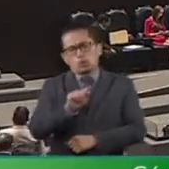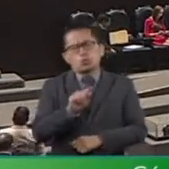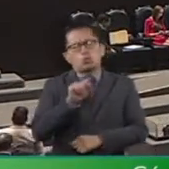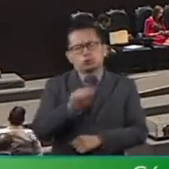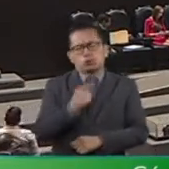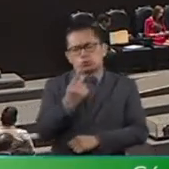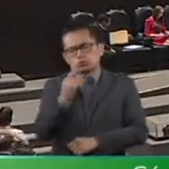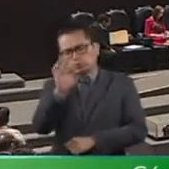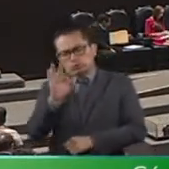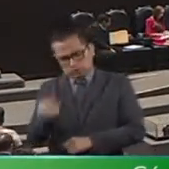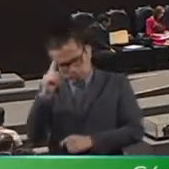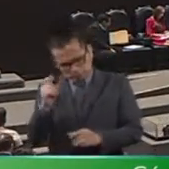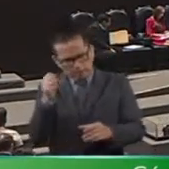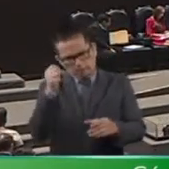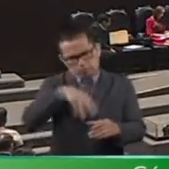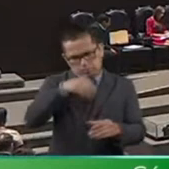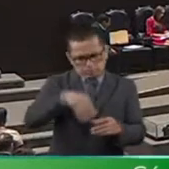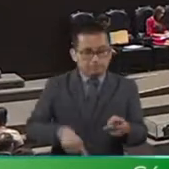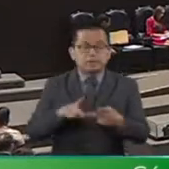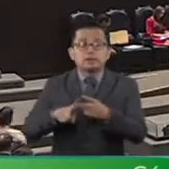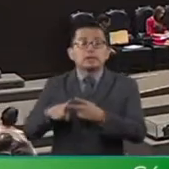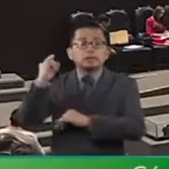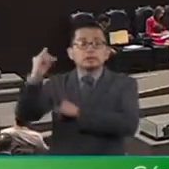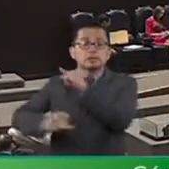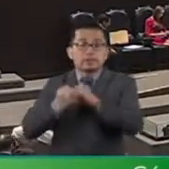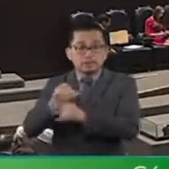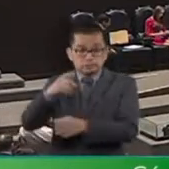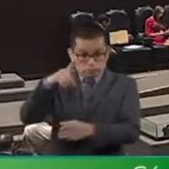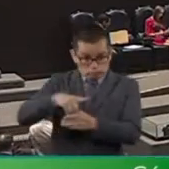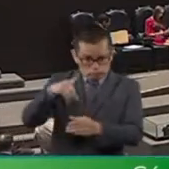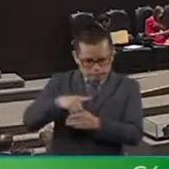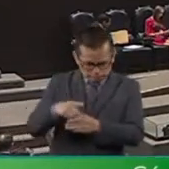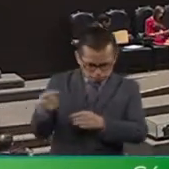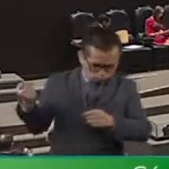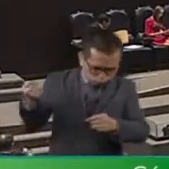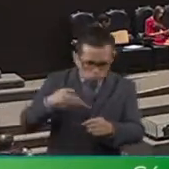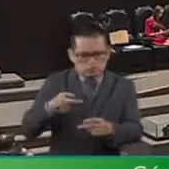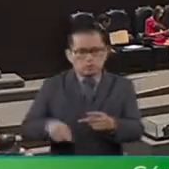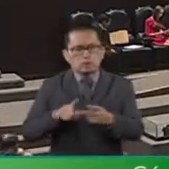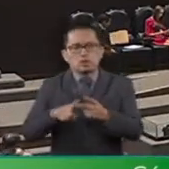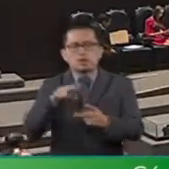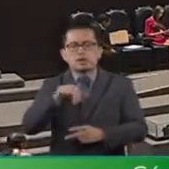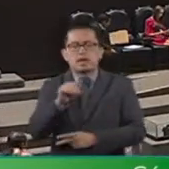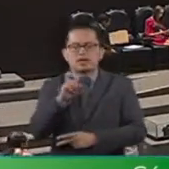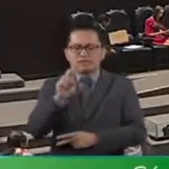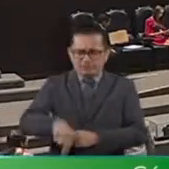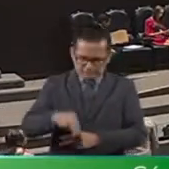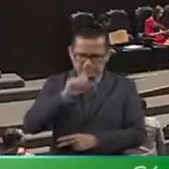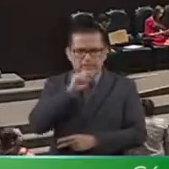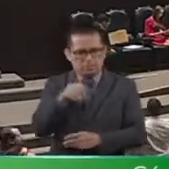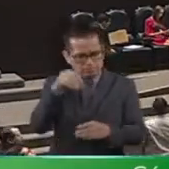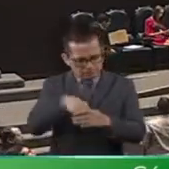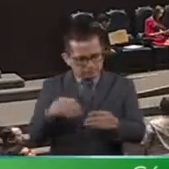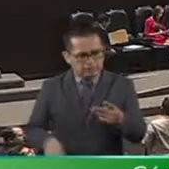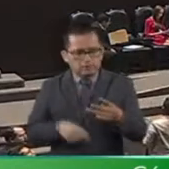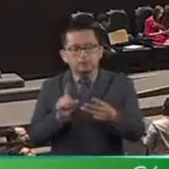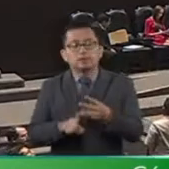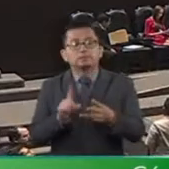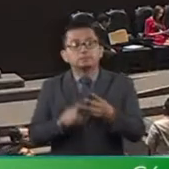programables. Donativos internacionales. Hay que poner el Fondo Sostenible de Nafin en este gran fondo. Número